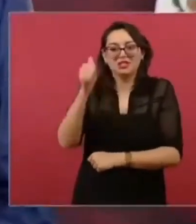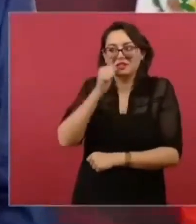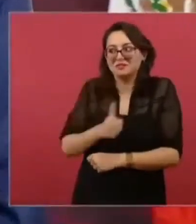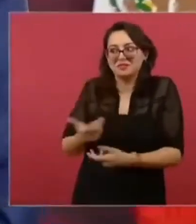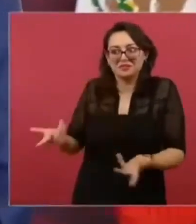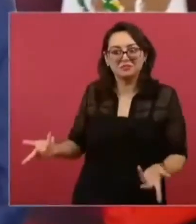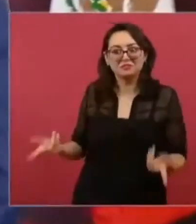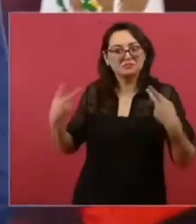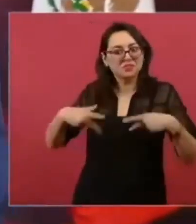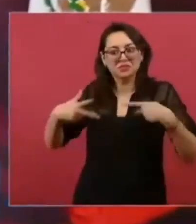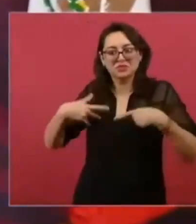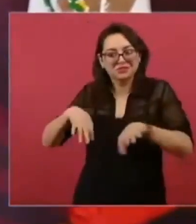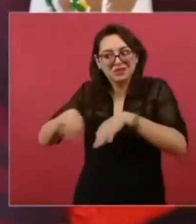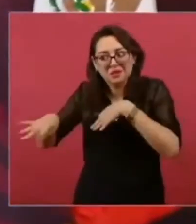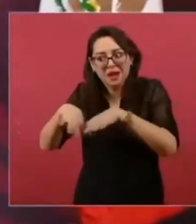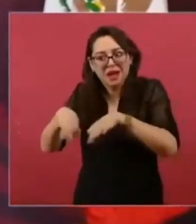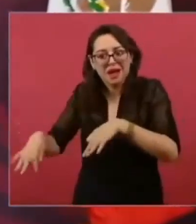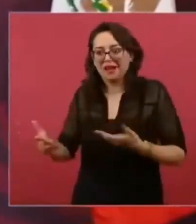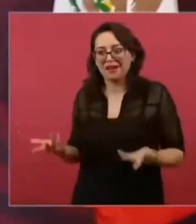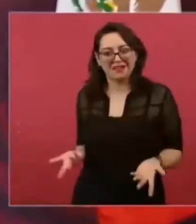¿Cómo le hace el campesino?